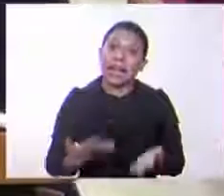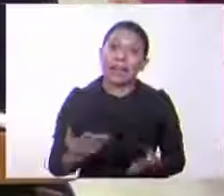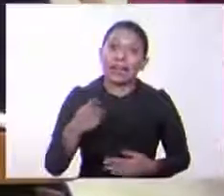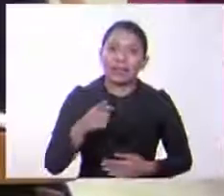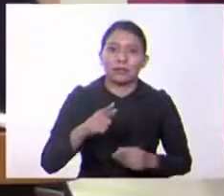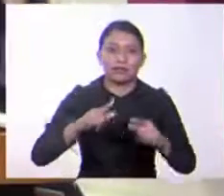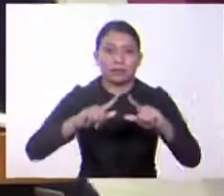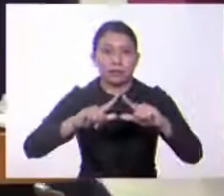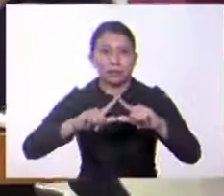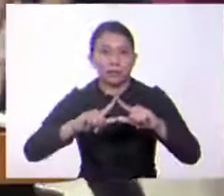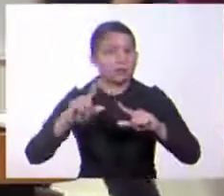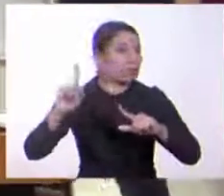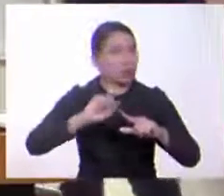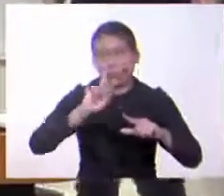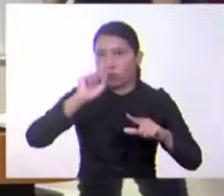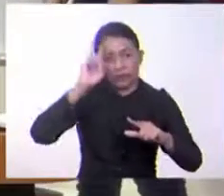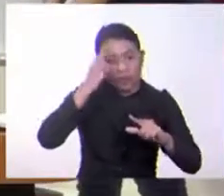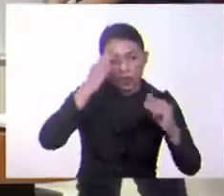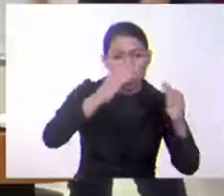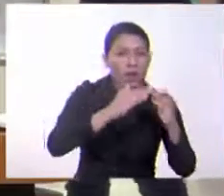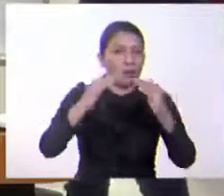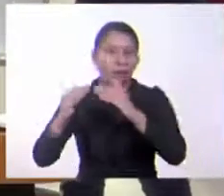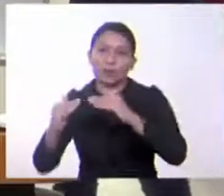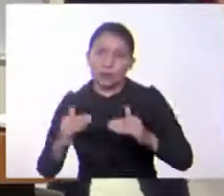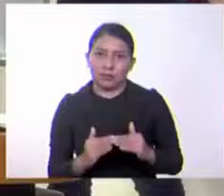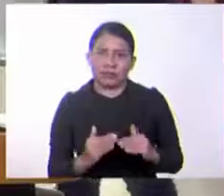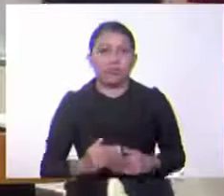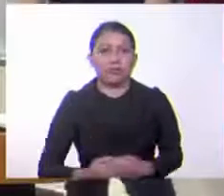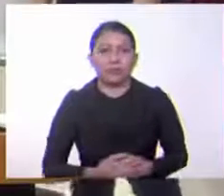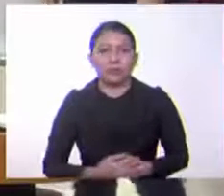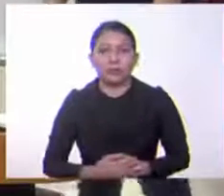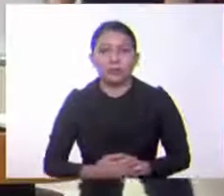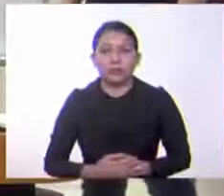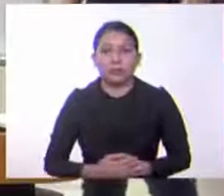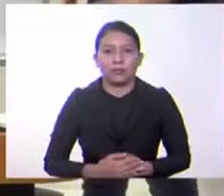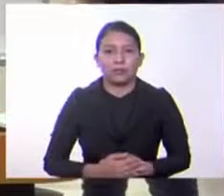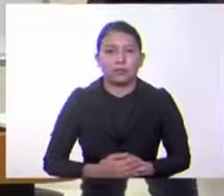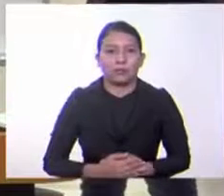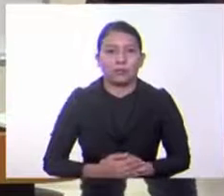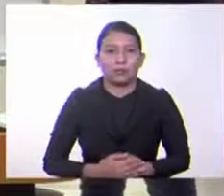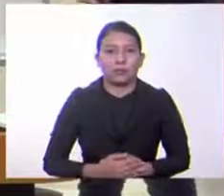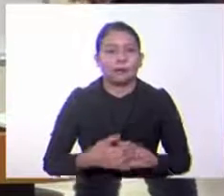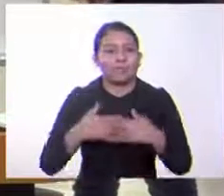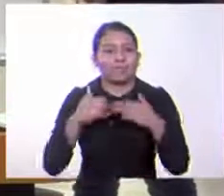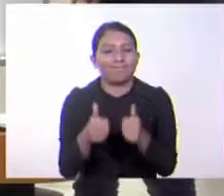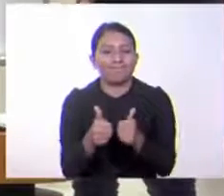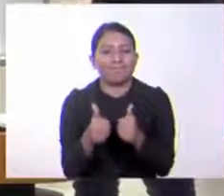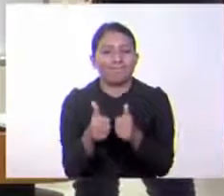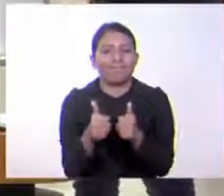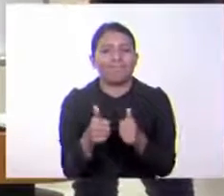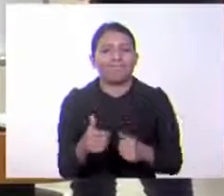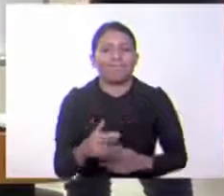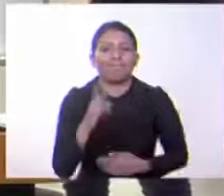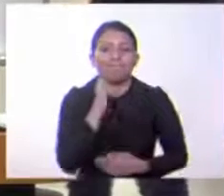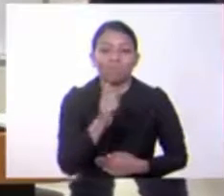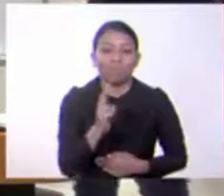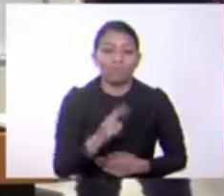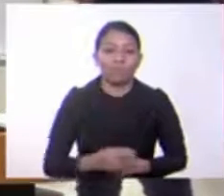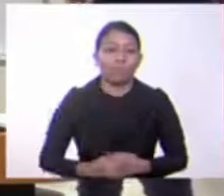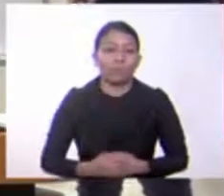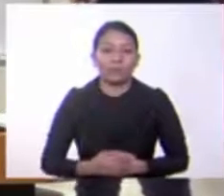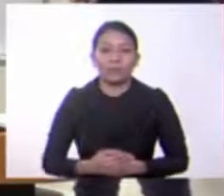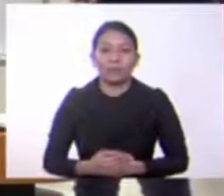escaleno, no es equilátero. Exacto, No cumple A tampoco. muy bien. La respuesta a